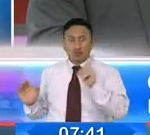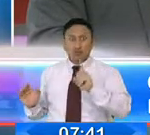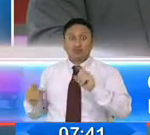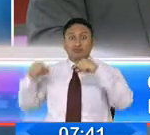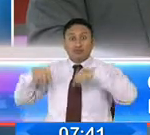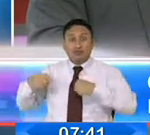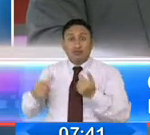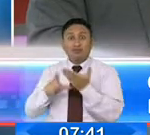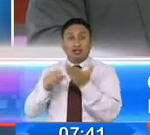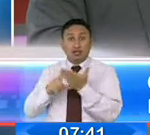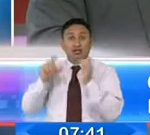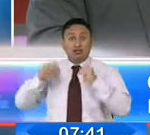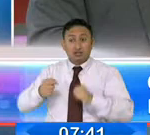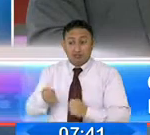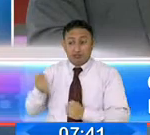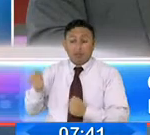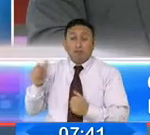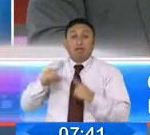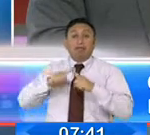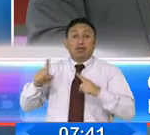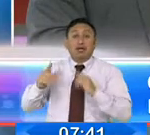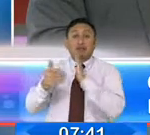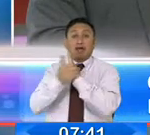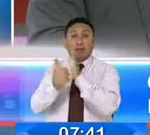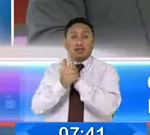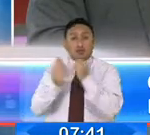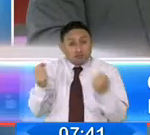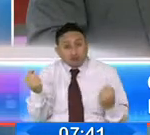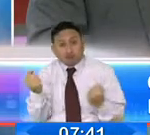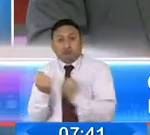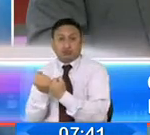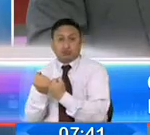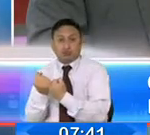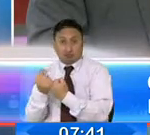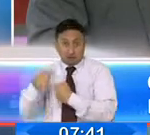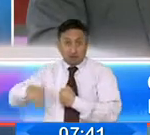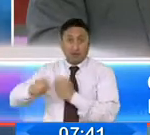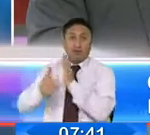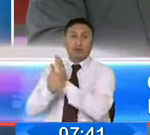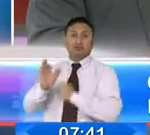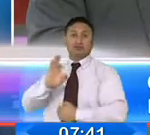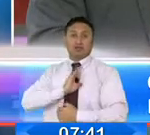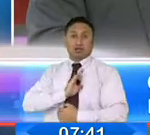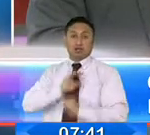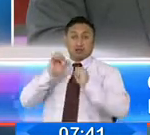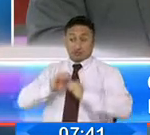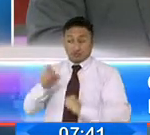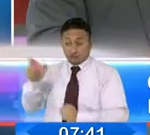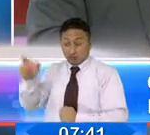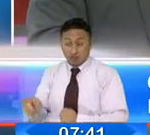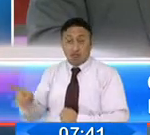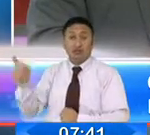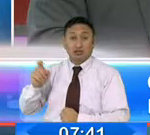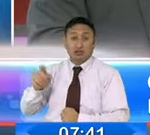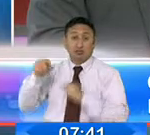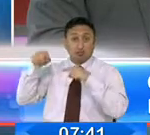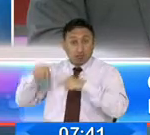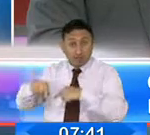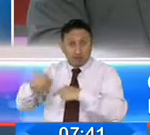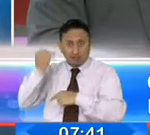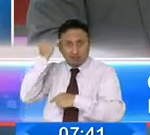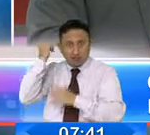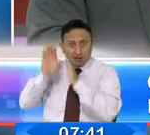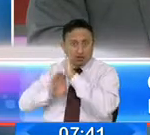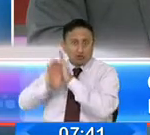sí complementado con unas capacitaciones técnicas, capacitaciones tan necesarias para que esa idea pueda tener